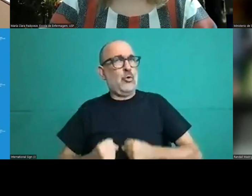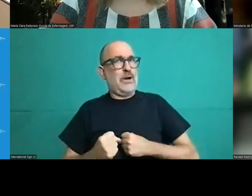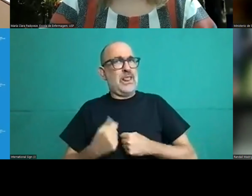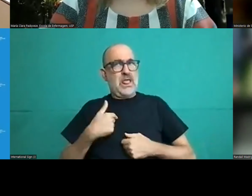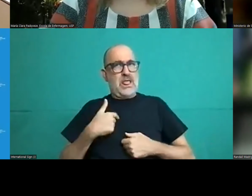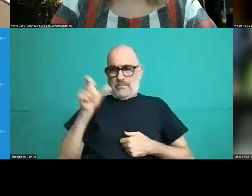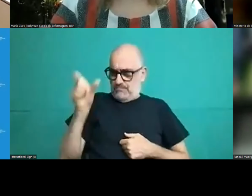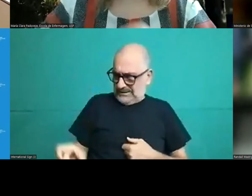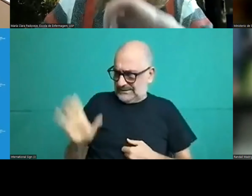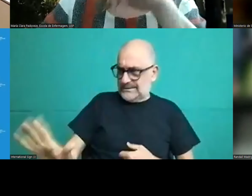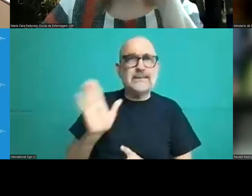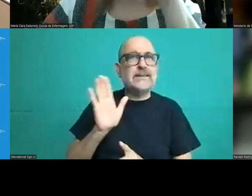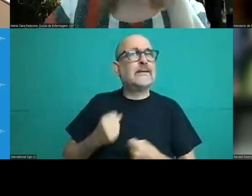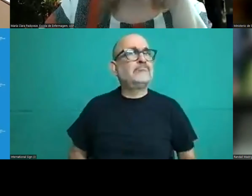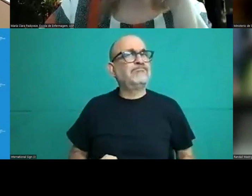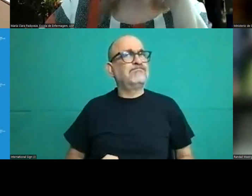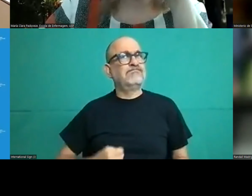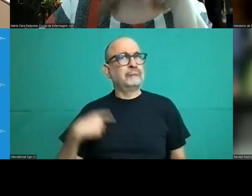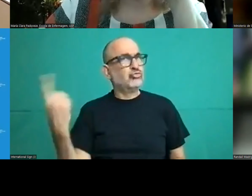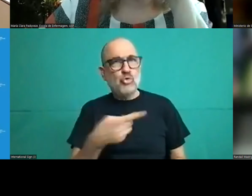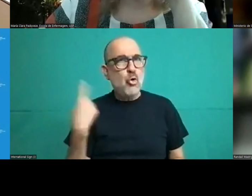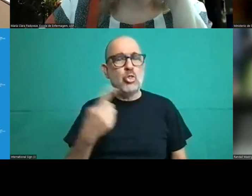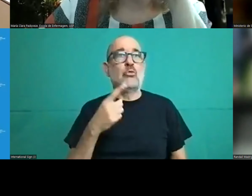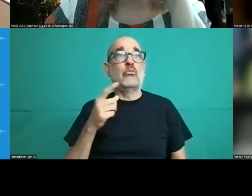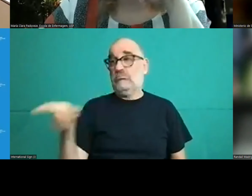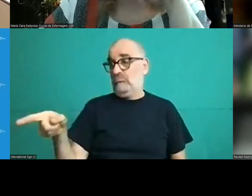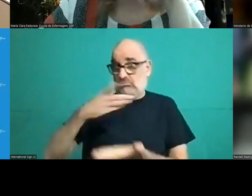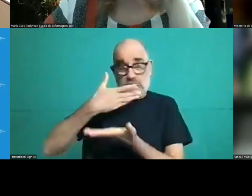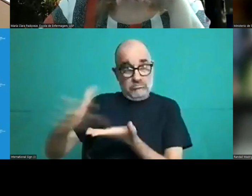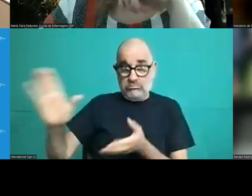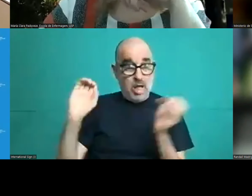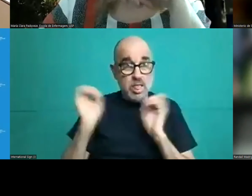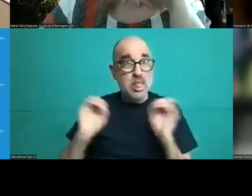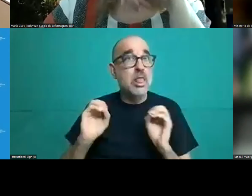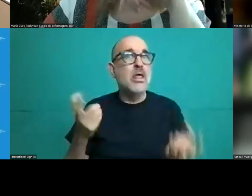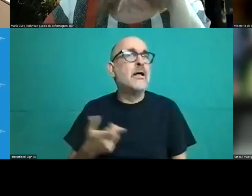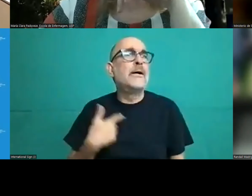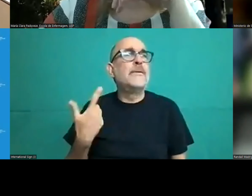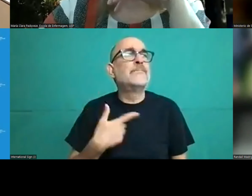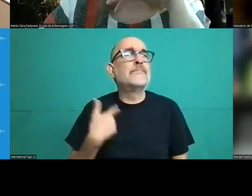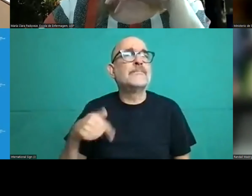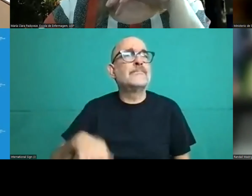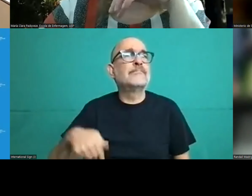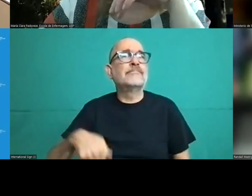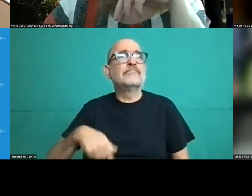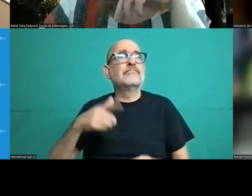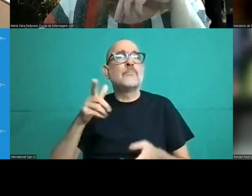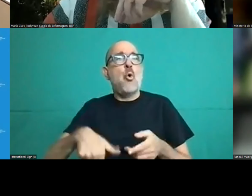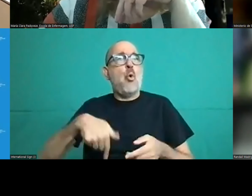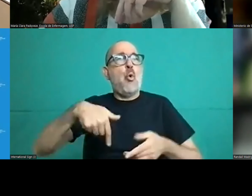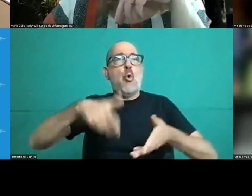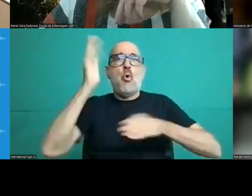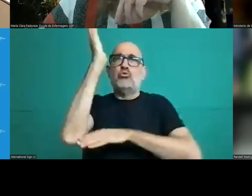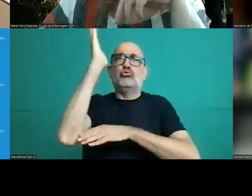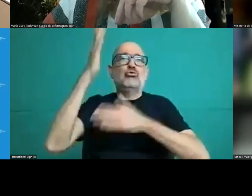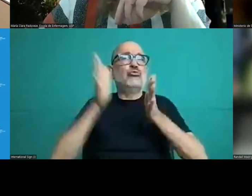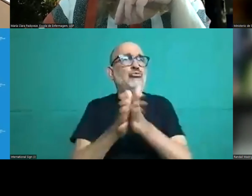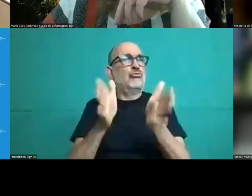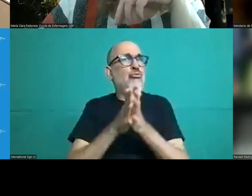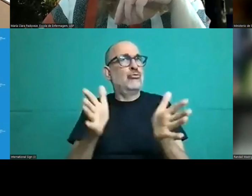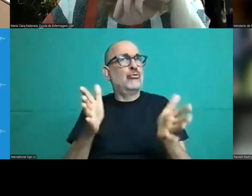afortunadamente, hoy la voz del paciente cuenta, el paciente es más partícipe del proceso de atención